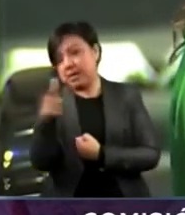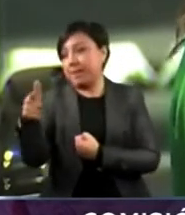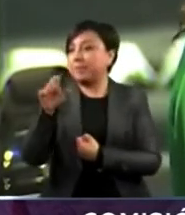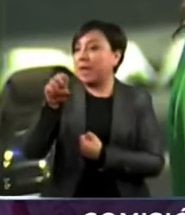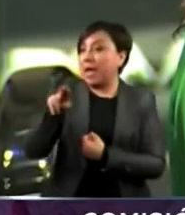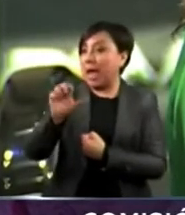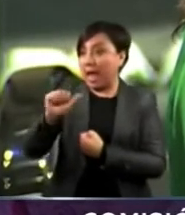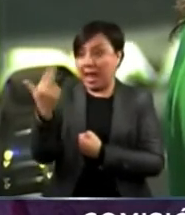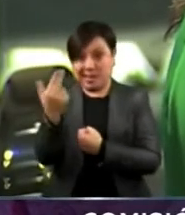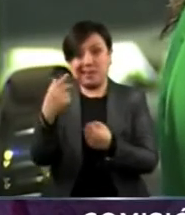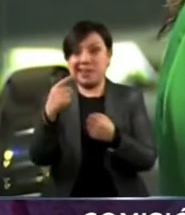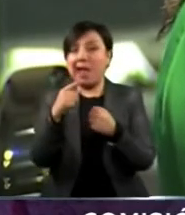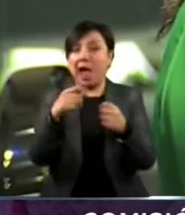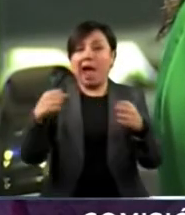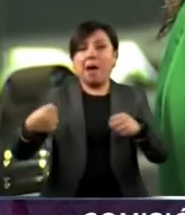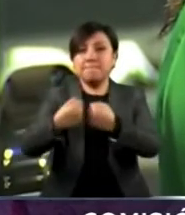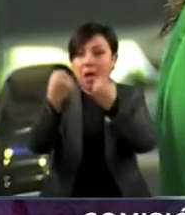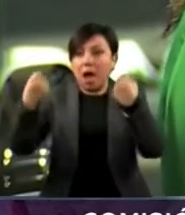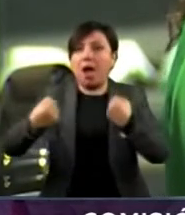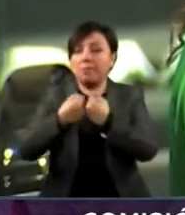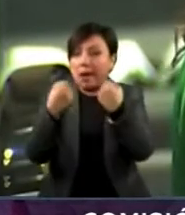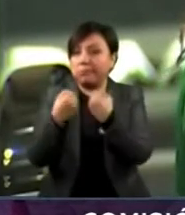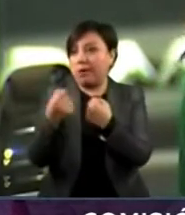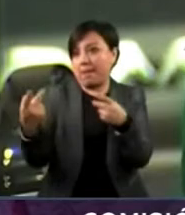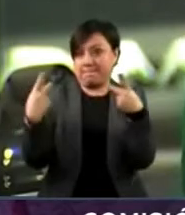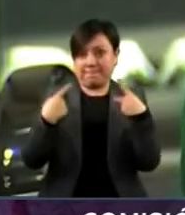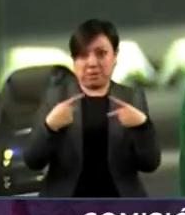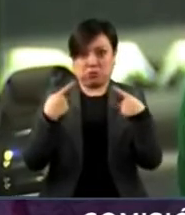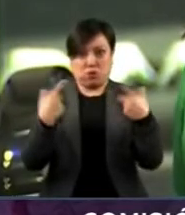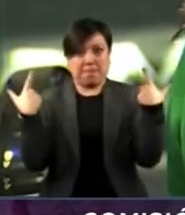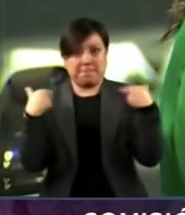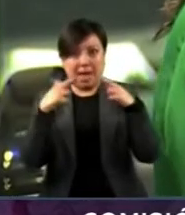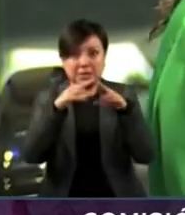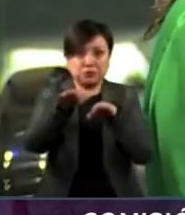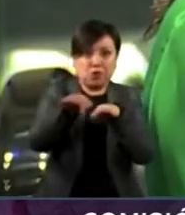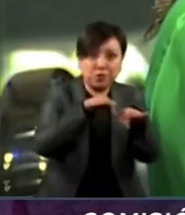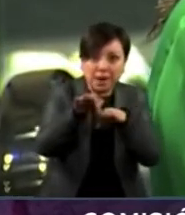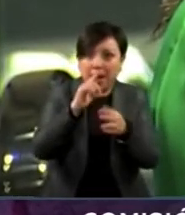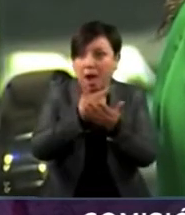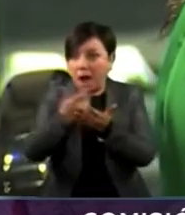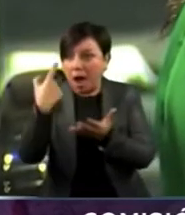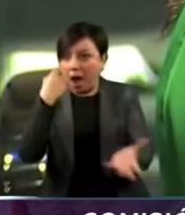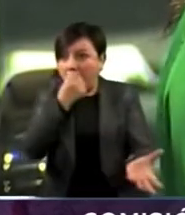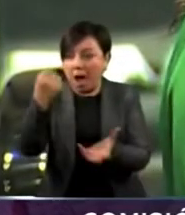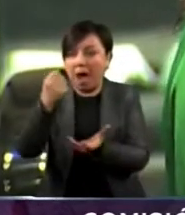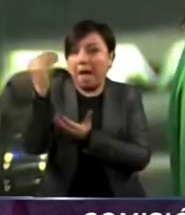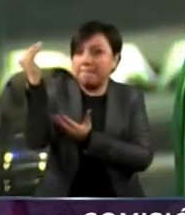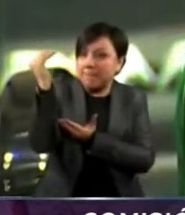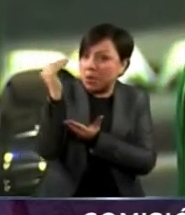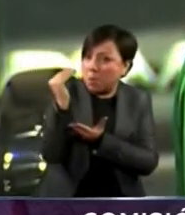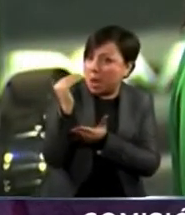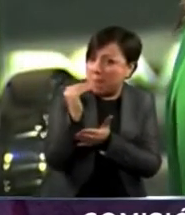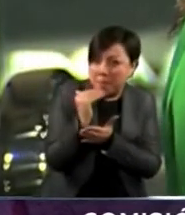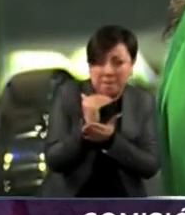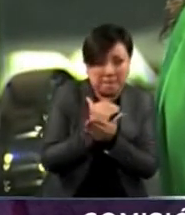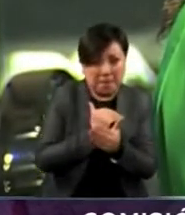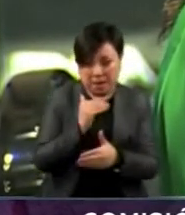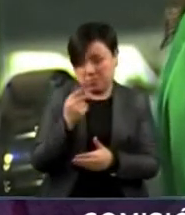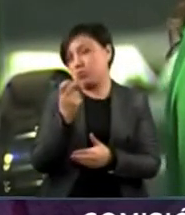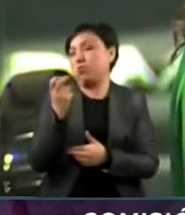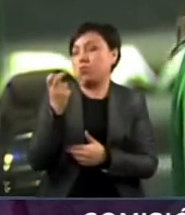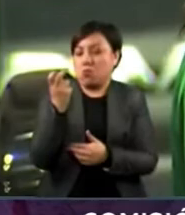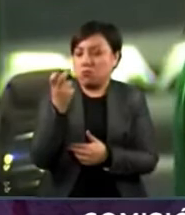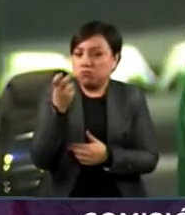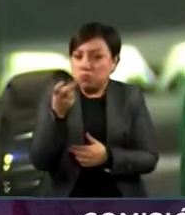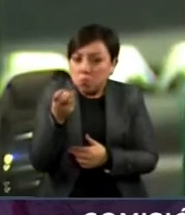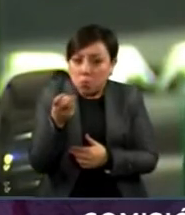han eliminado plazas y reducido sus presupuestos de manera alarmante. Es inadmisible que,